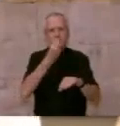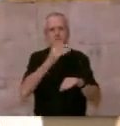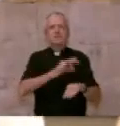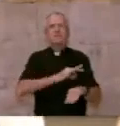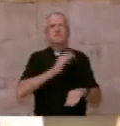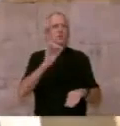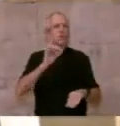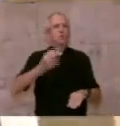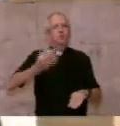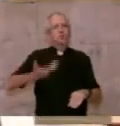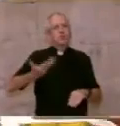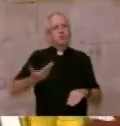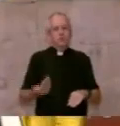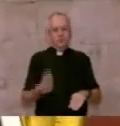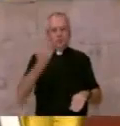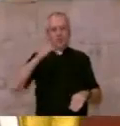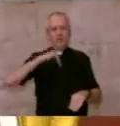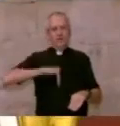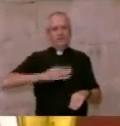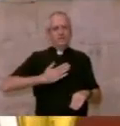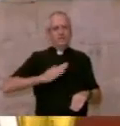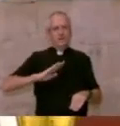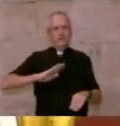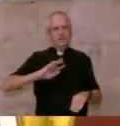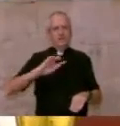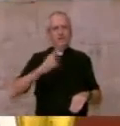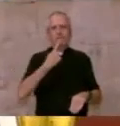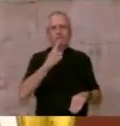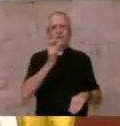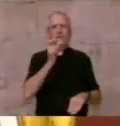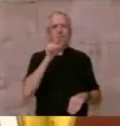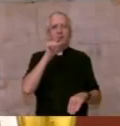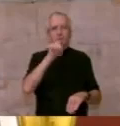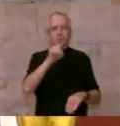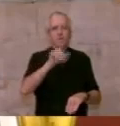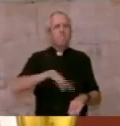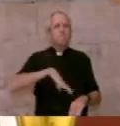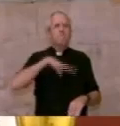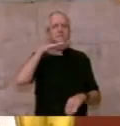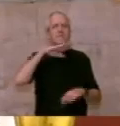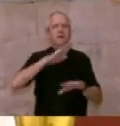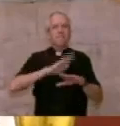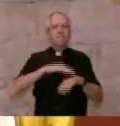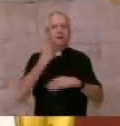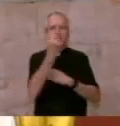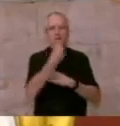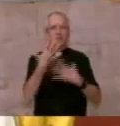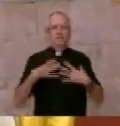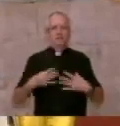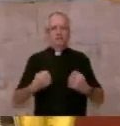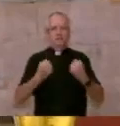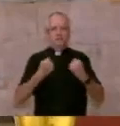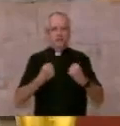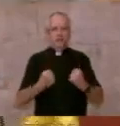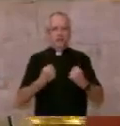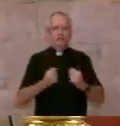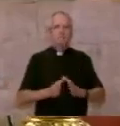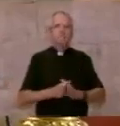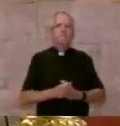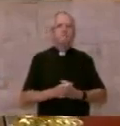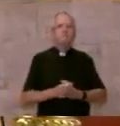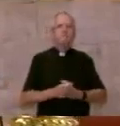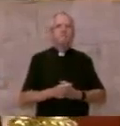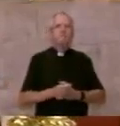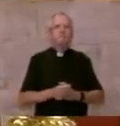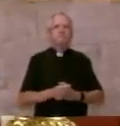Taula. Dichosos los invitados a la cena del Señor. Señor, no soy digno de que entres en mi casa, pero una palabra tuya bastará para